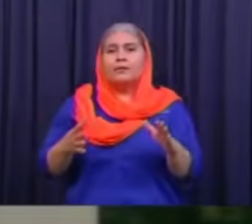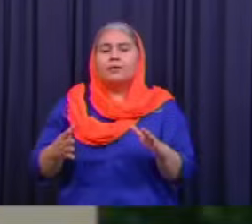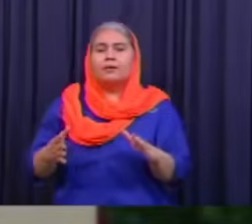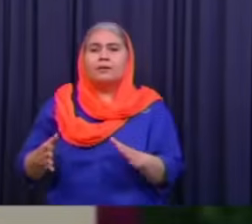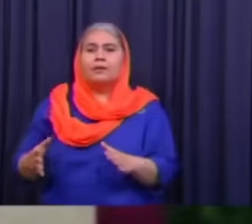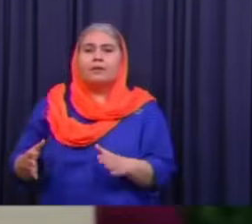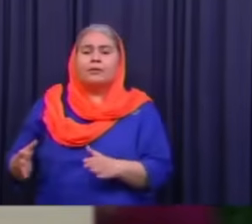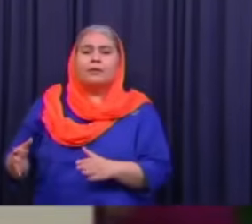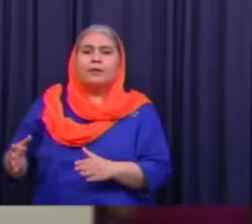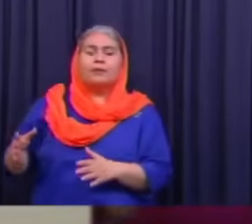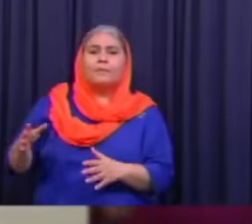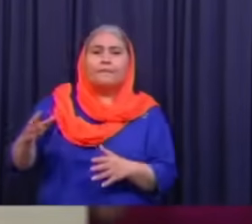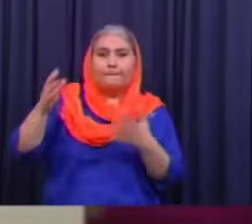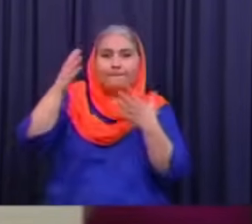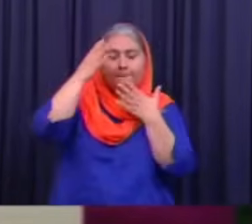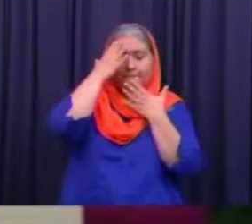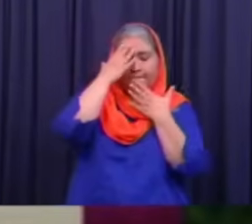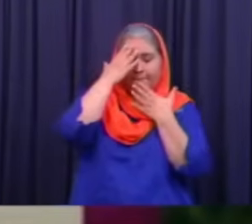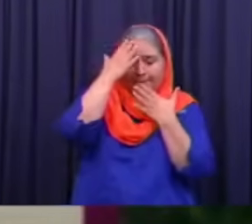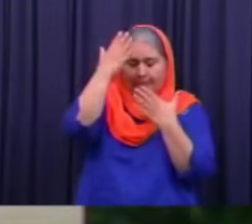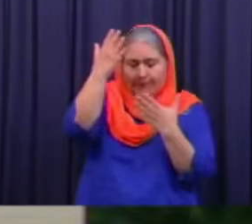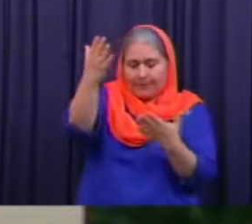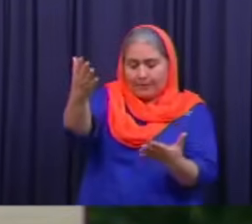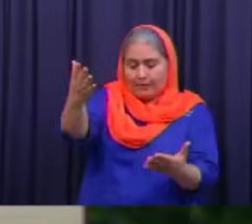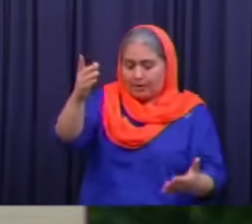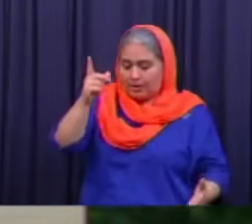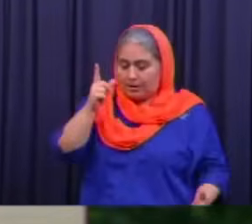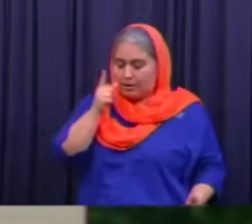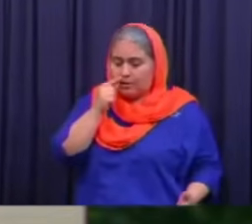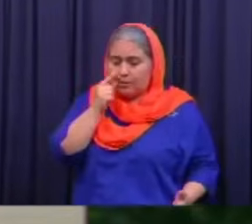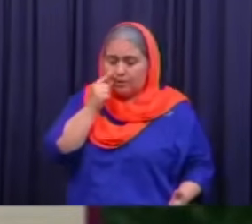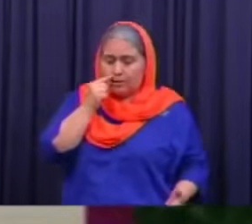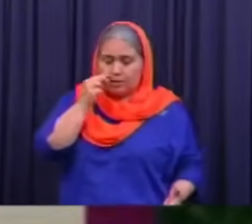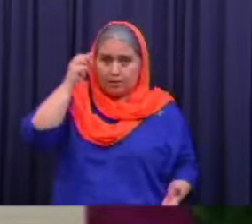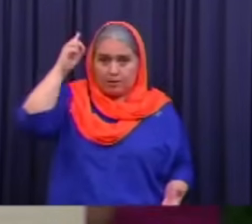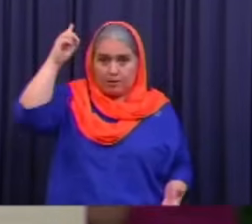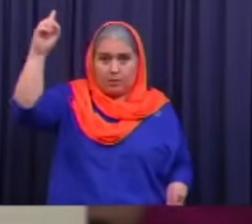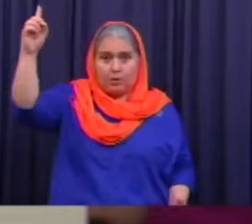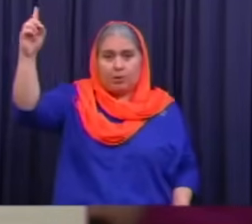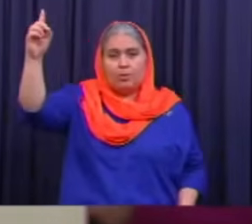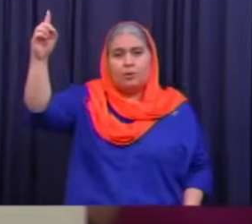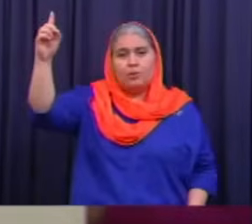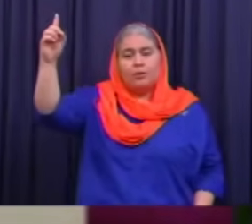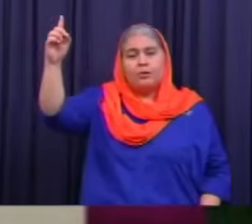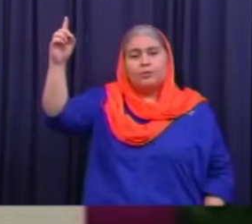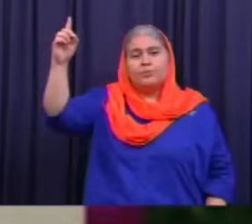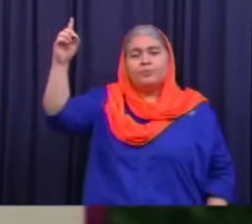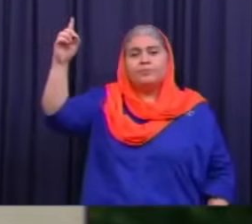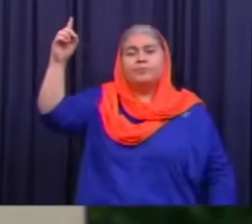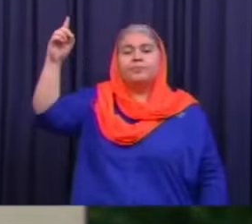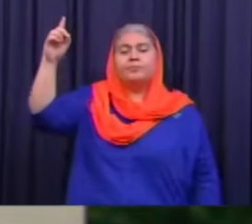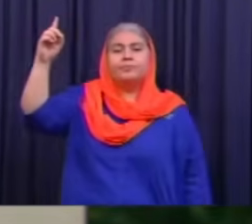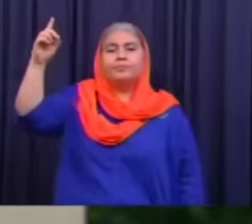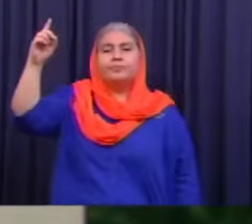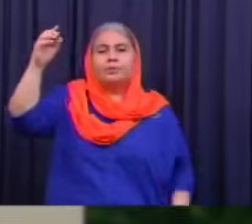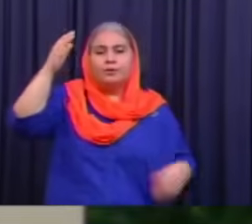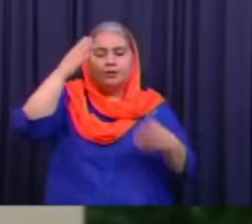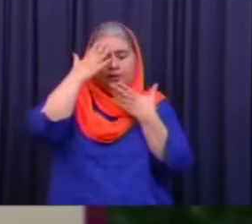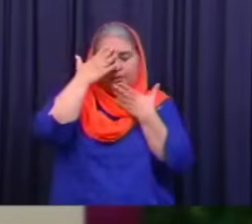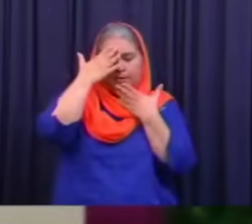Llévame Gracias Señor gracias señor